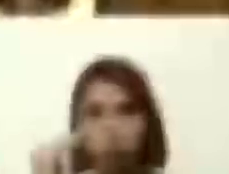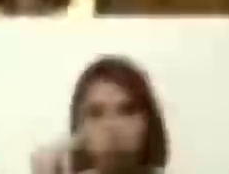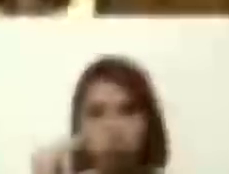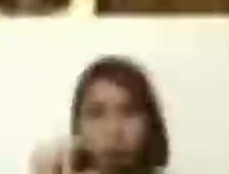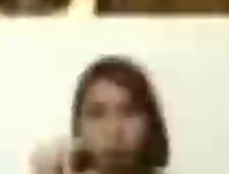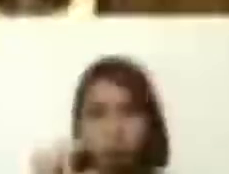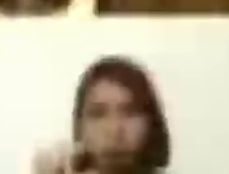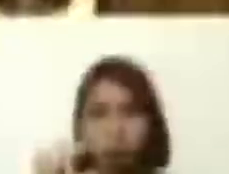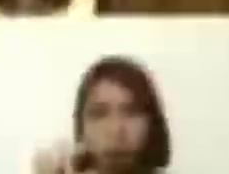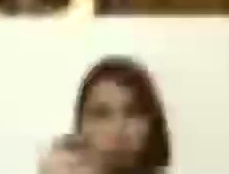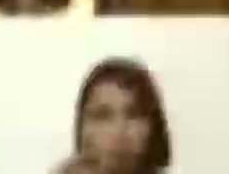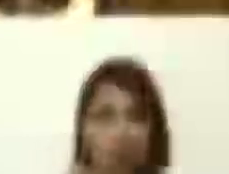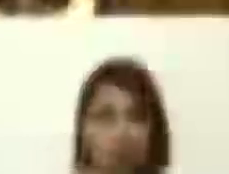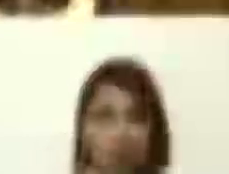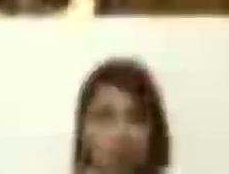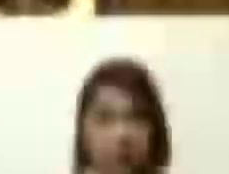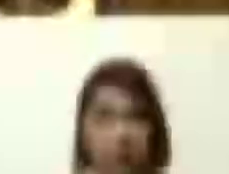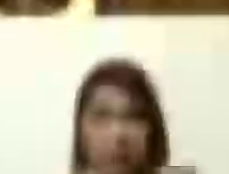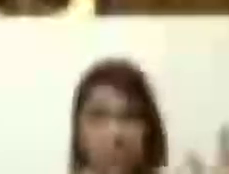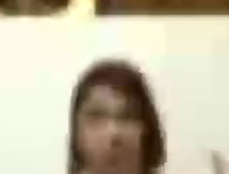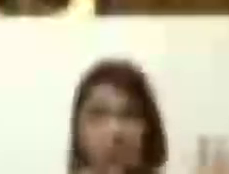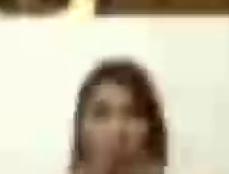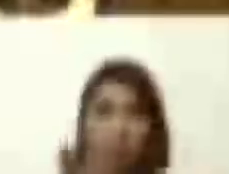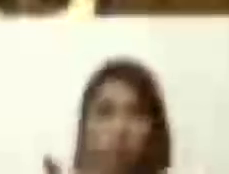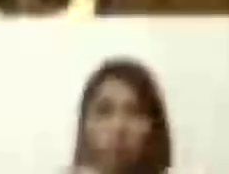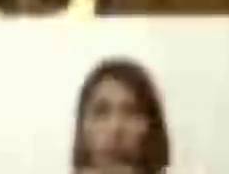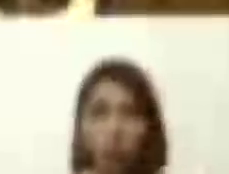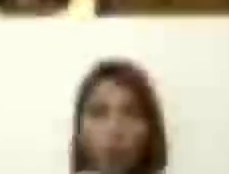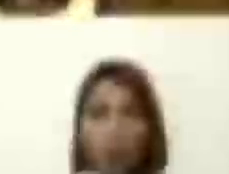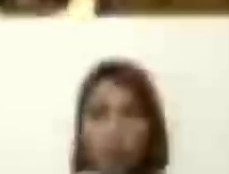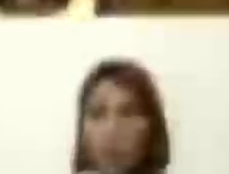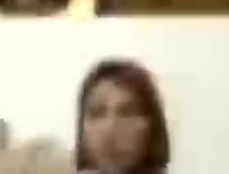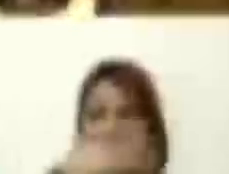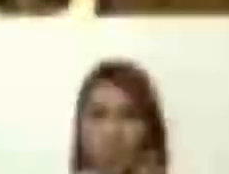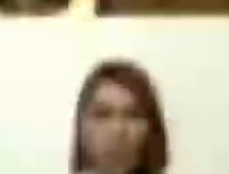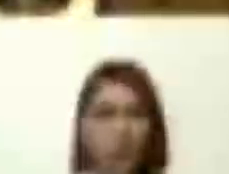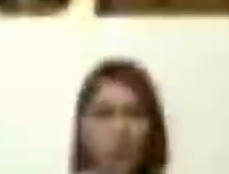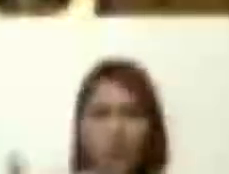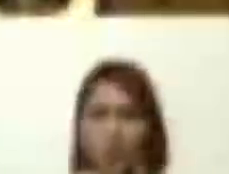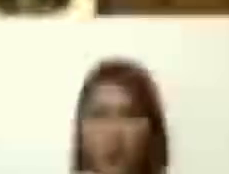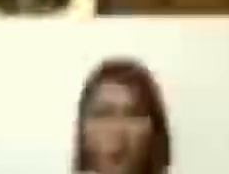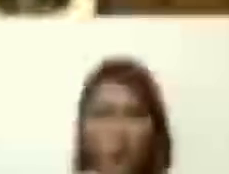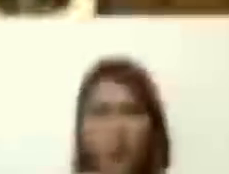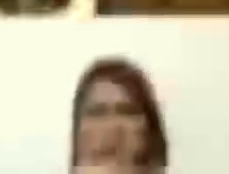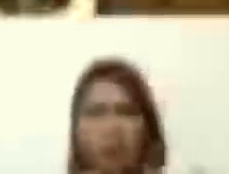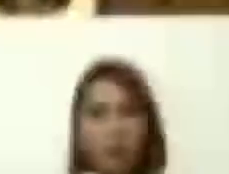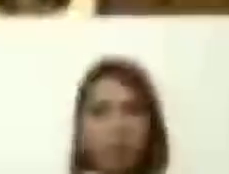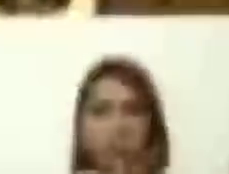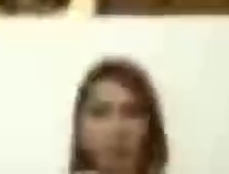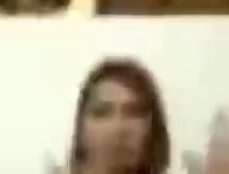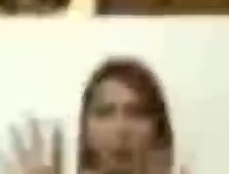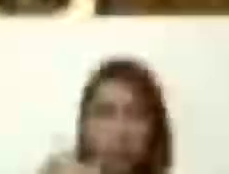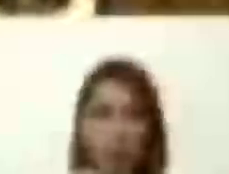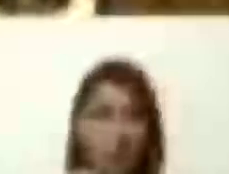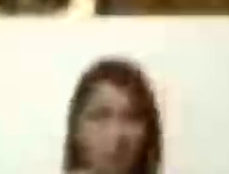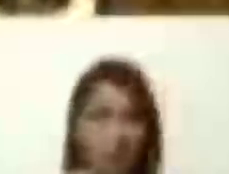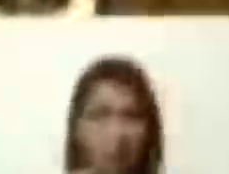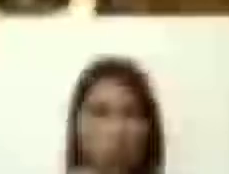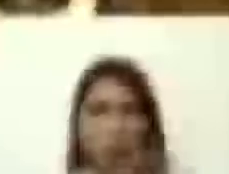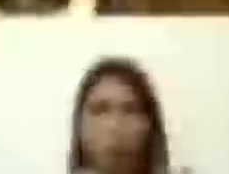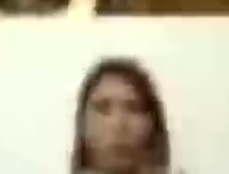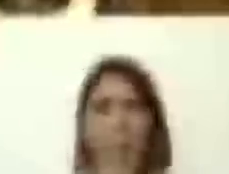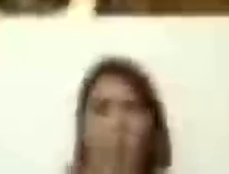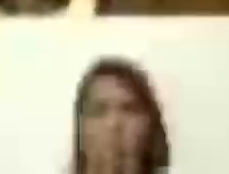una carga que sea la que debe ser. Y por supuesto, trabajar 24 por 24,